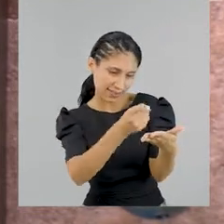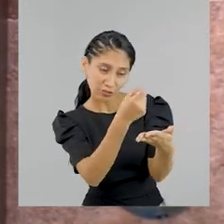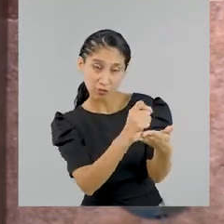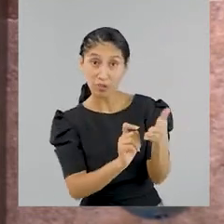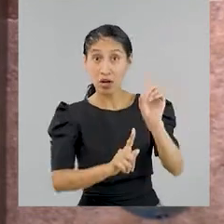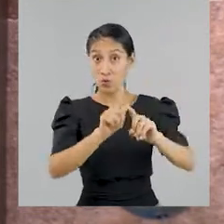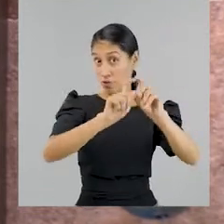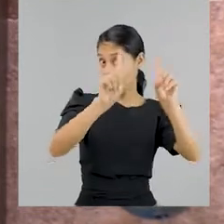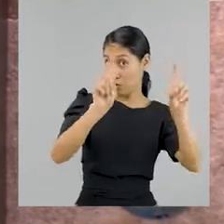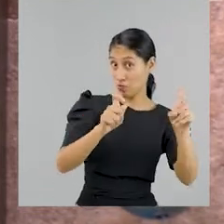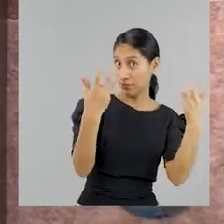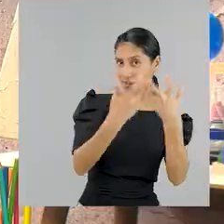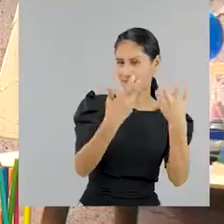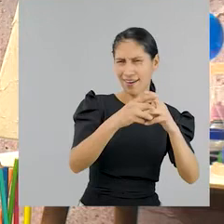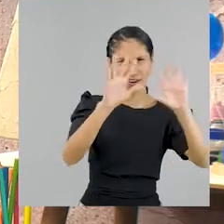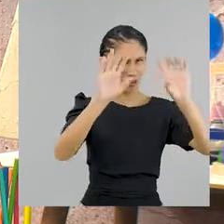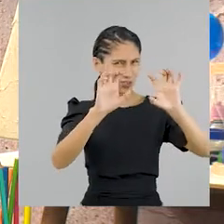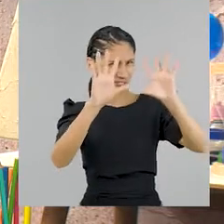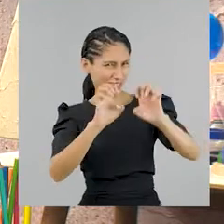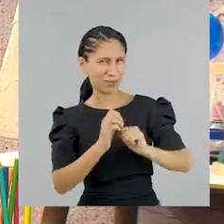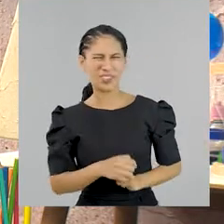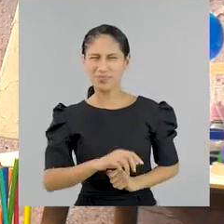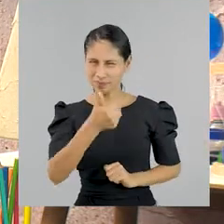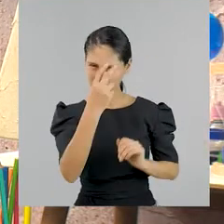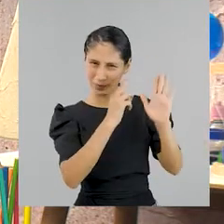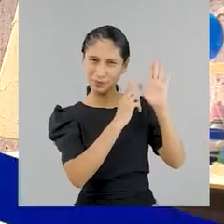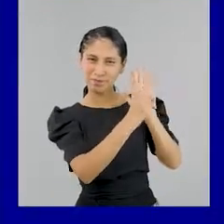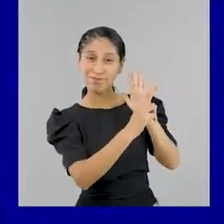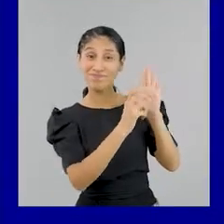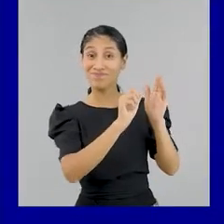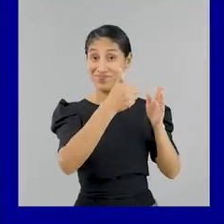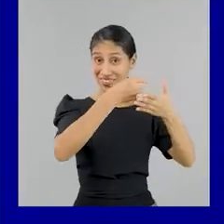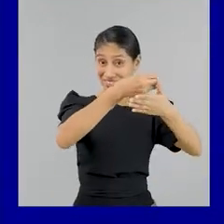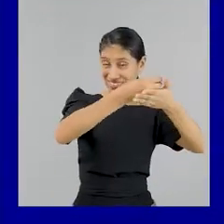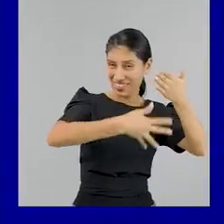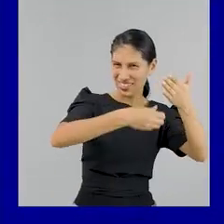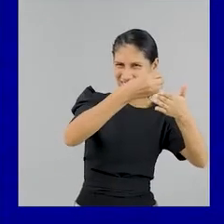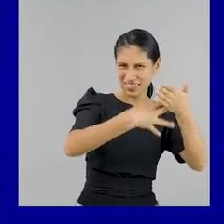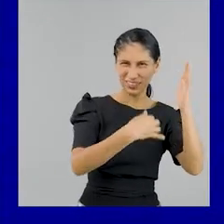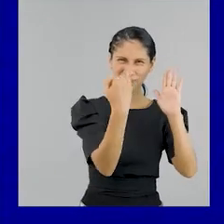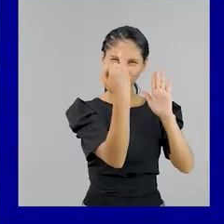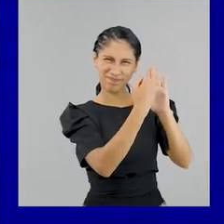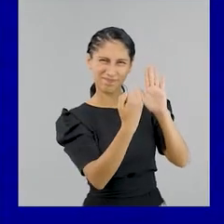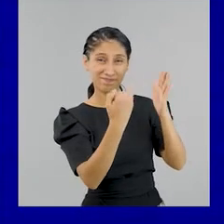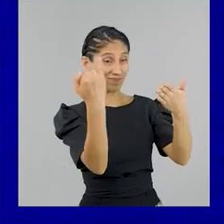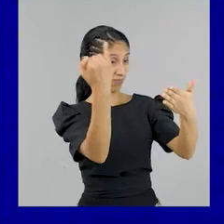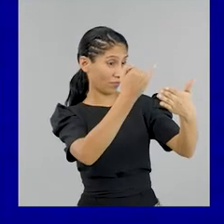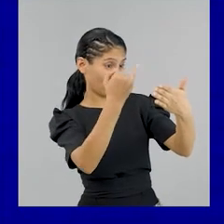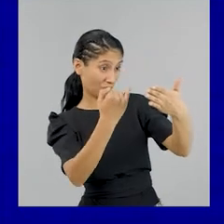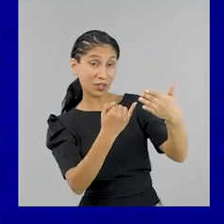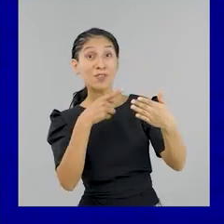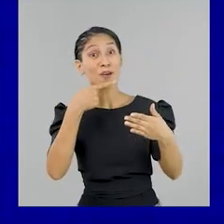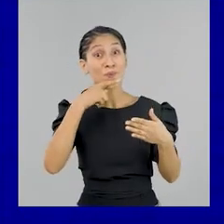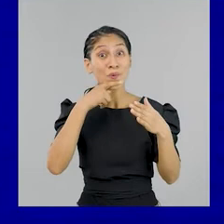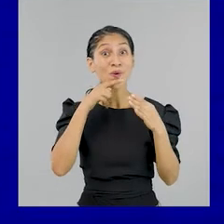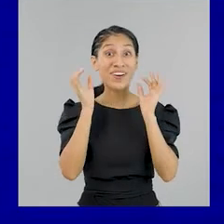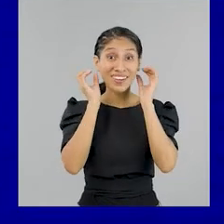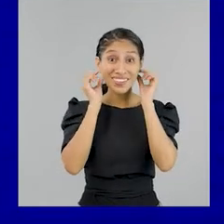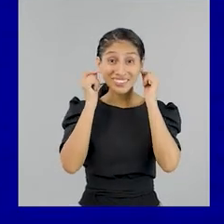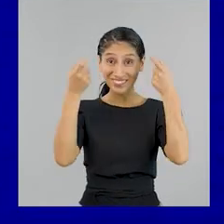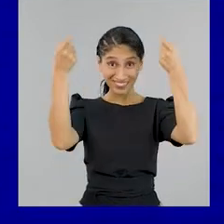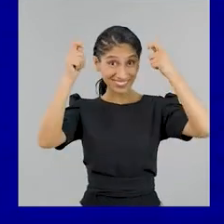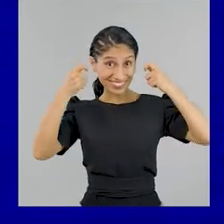preguntas tipo examen de admisión. Vamos a ver el siguiente texto. Hay cantidades de imágenes y estatuas de